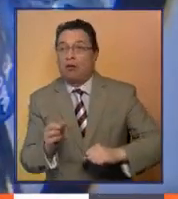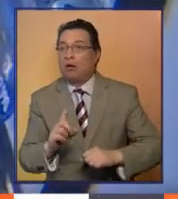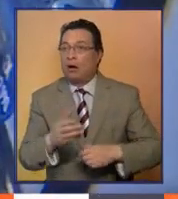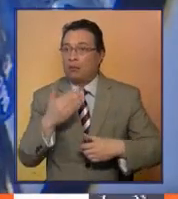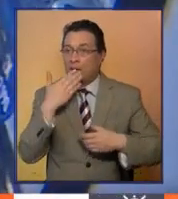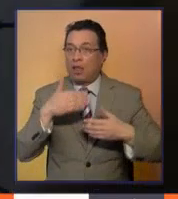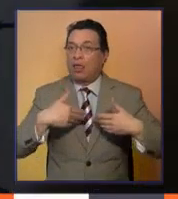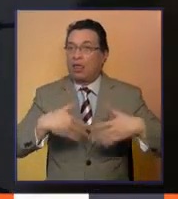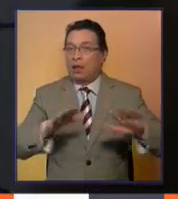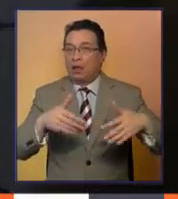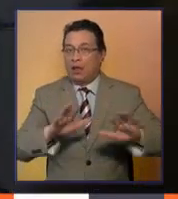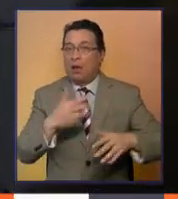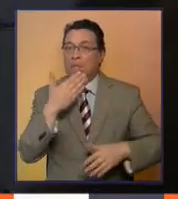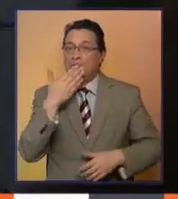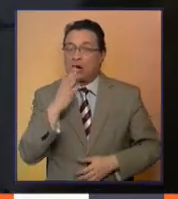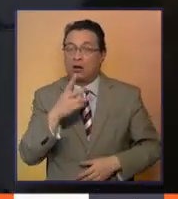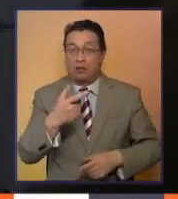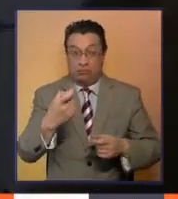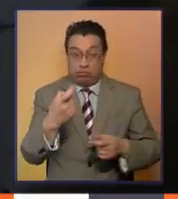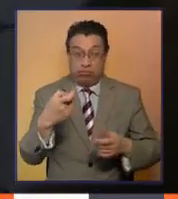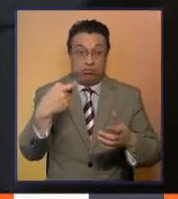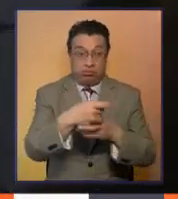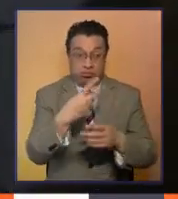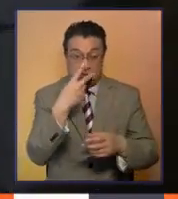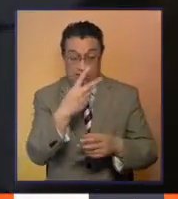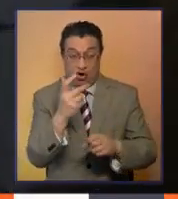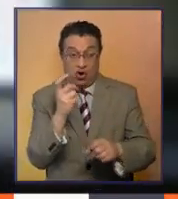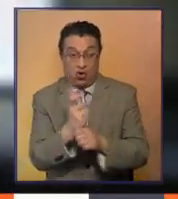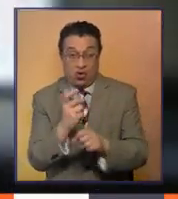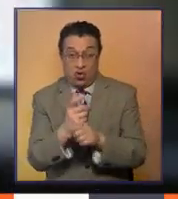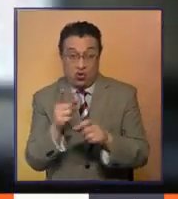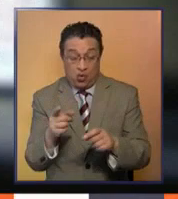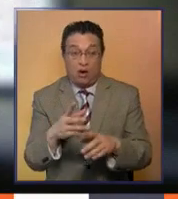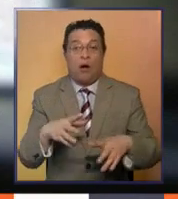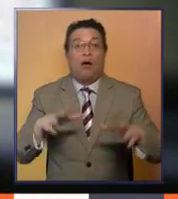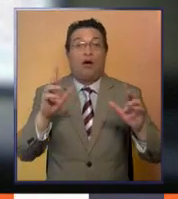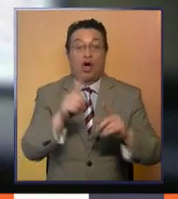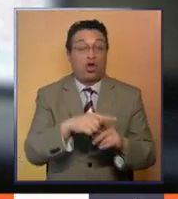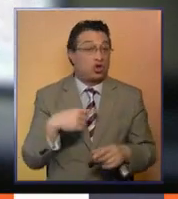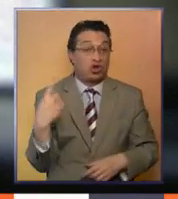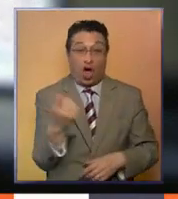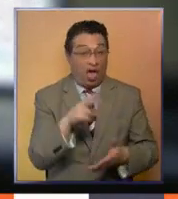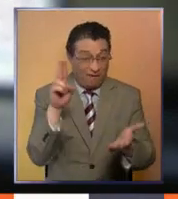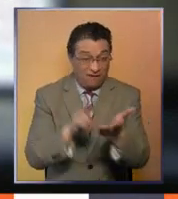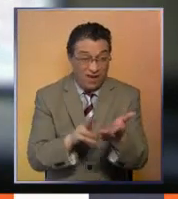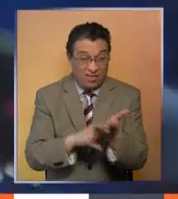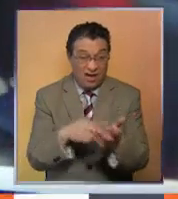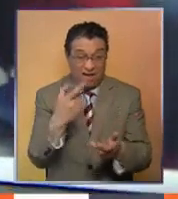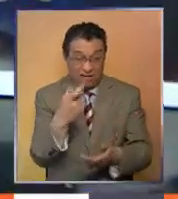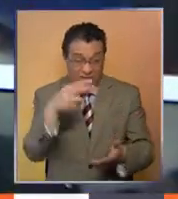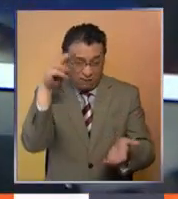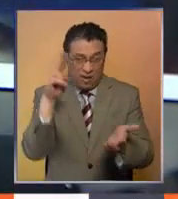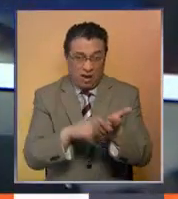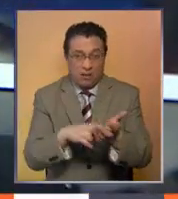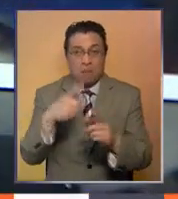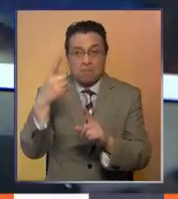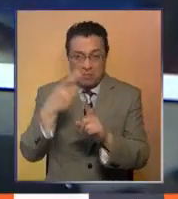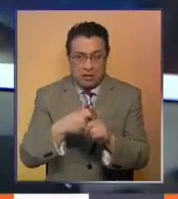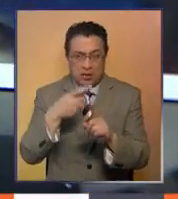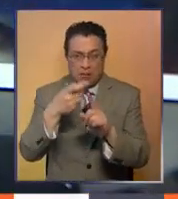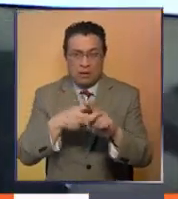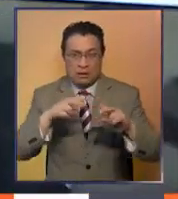según el análisis las armas que portaban en sus asaltos resultaron ser todas reales meses estuvieron revisando